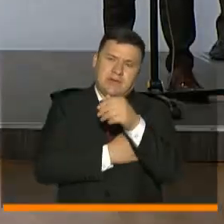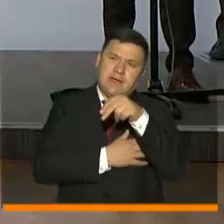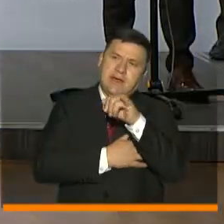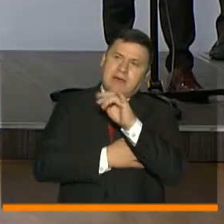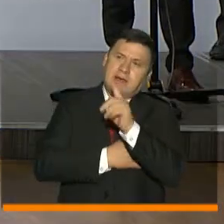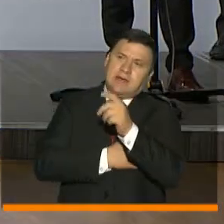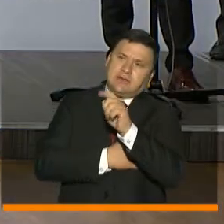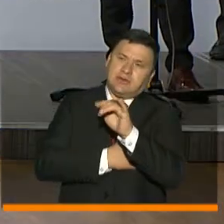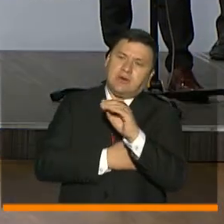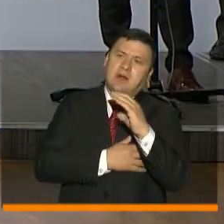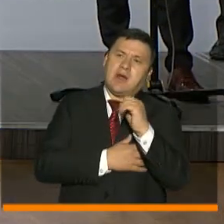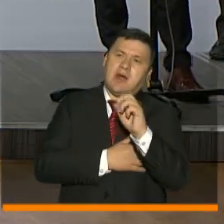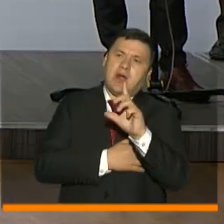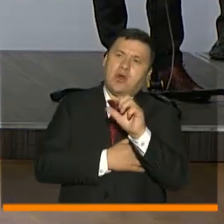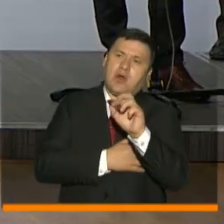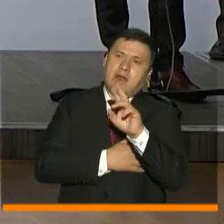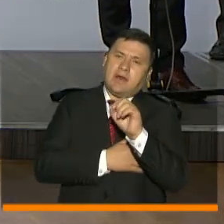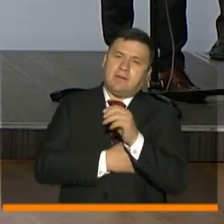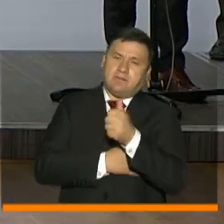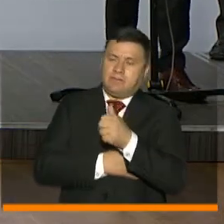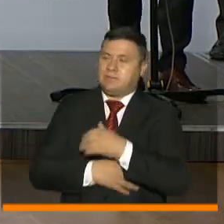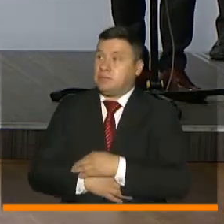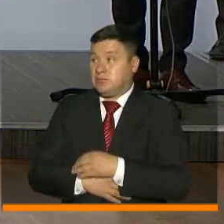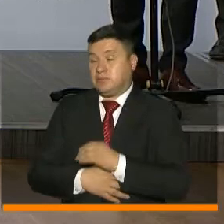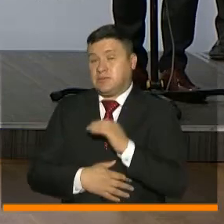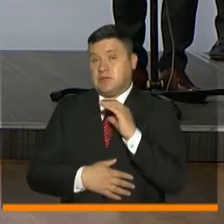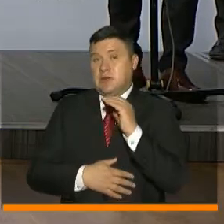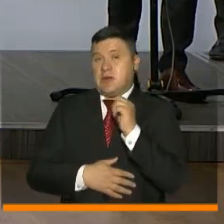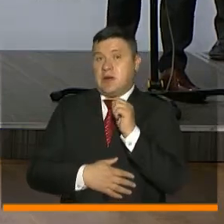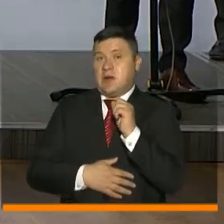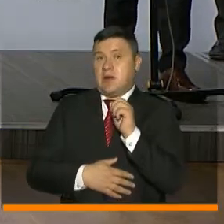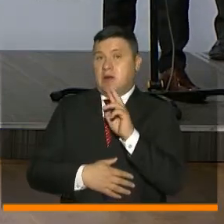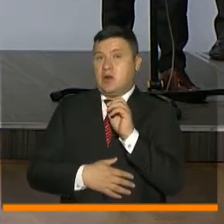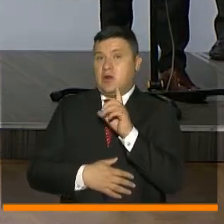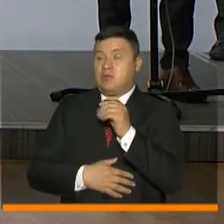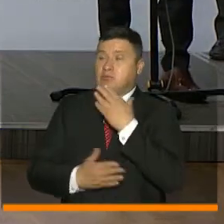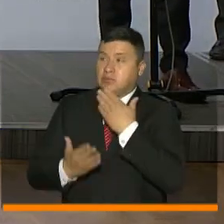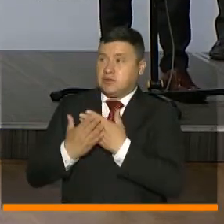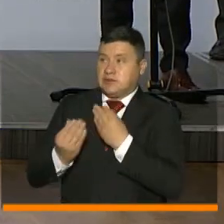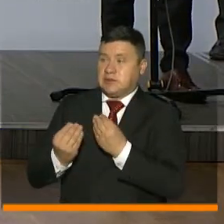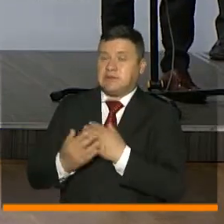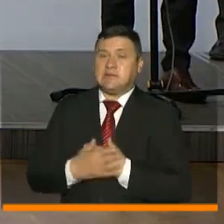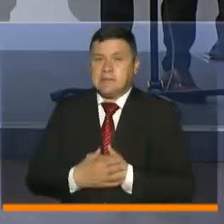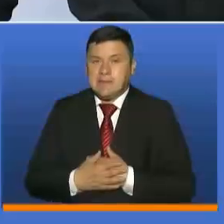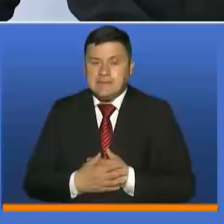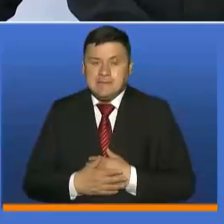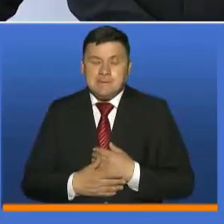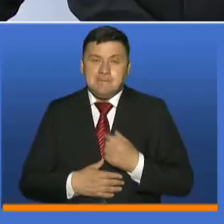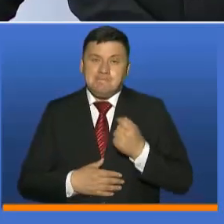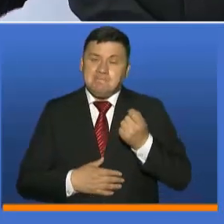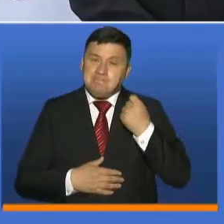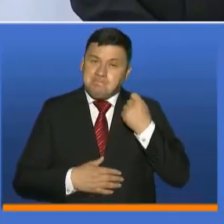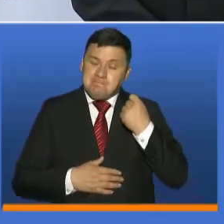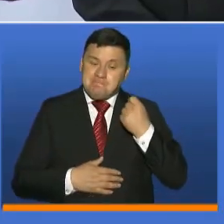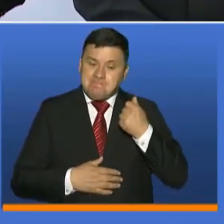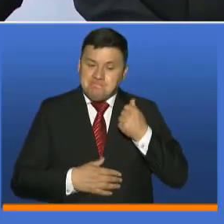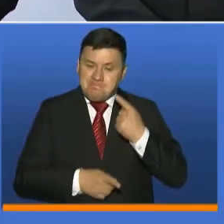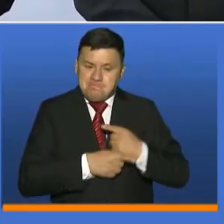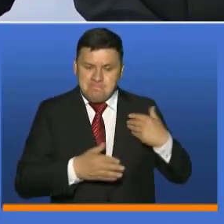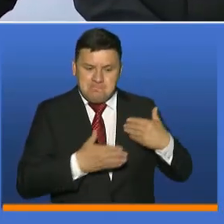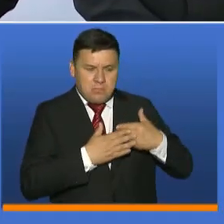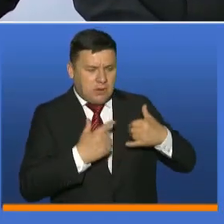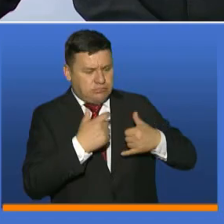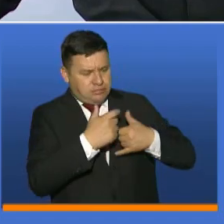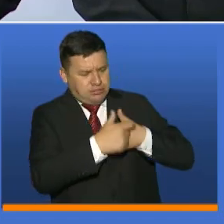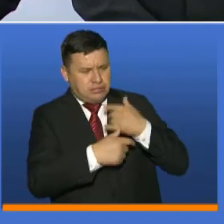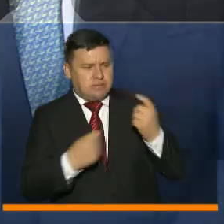Carolina. Caro, una vez más, gracias. Como lo decía hace un momento, la vocación de regiones de la